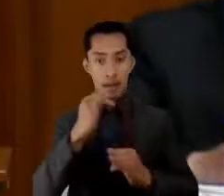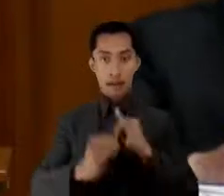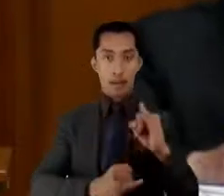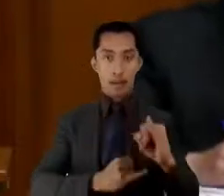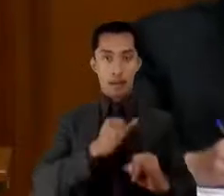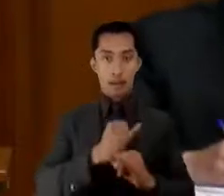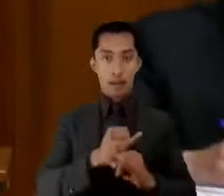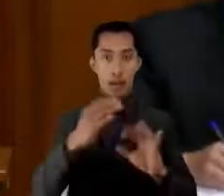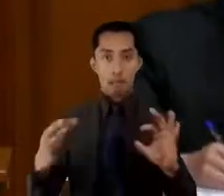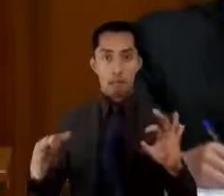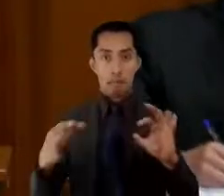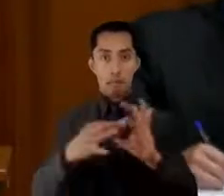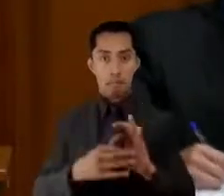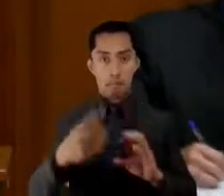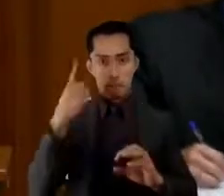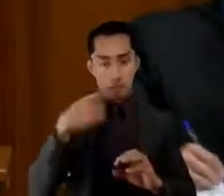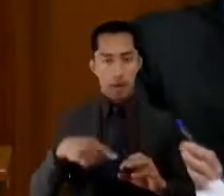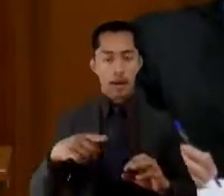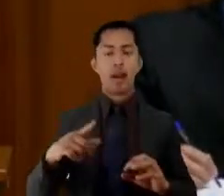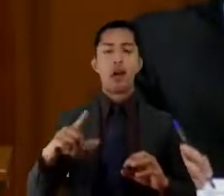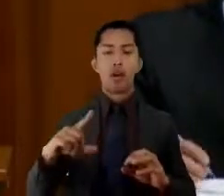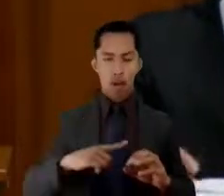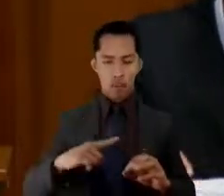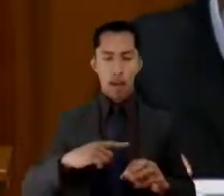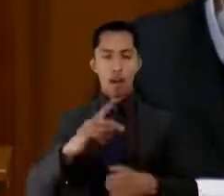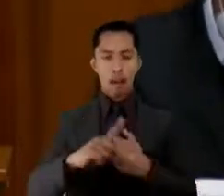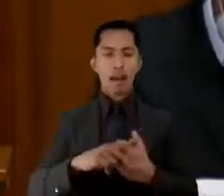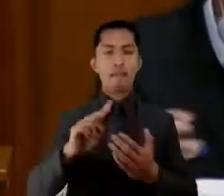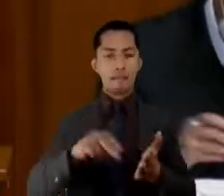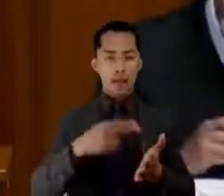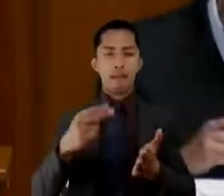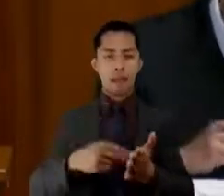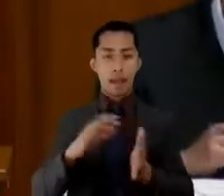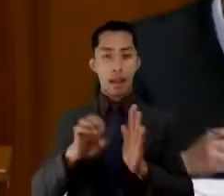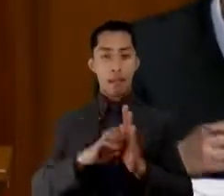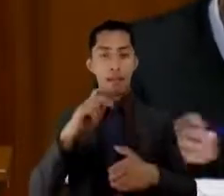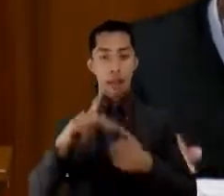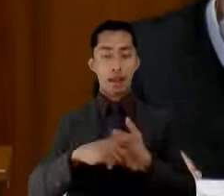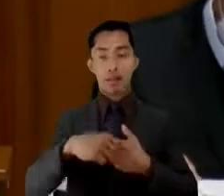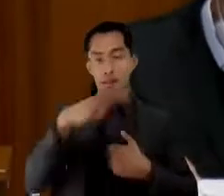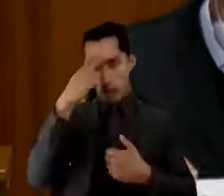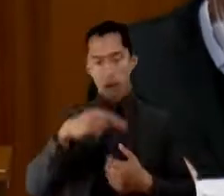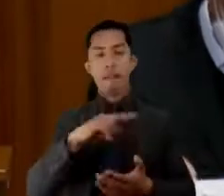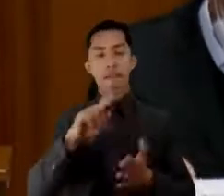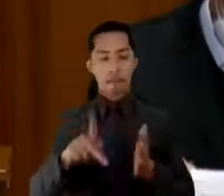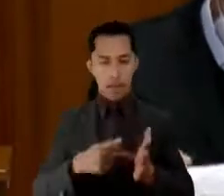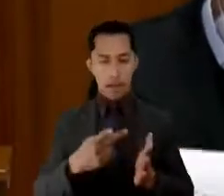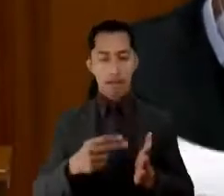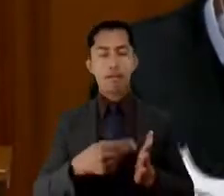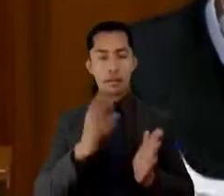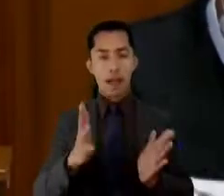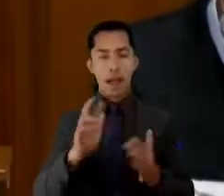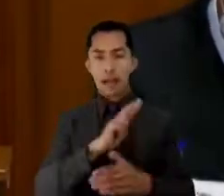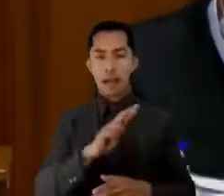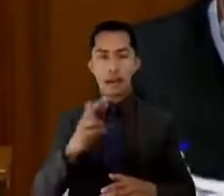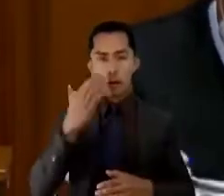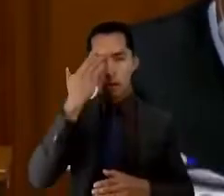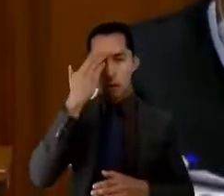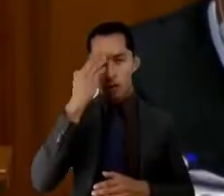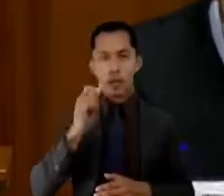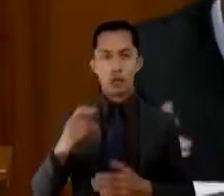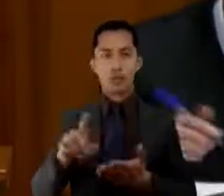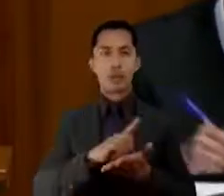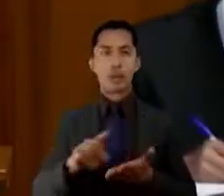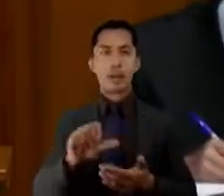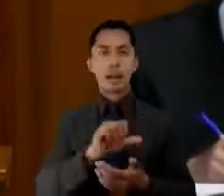carácter vinculante para los estados que los han ratificado, como el caso de México, reconocen en cierta forma el derecho